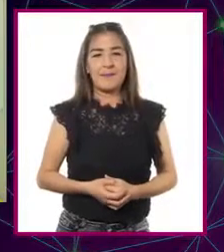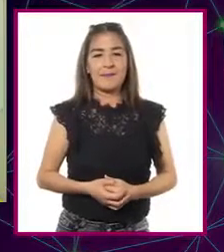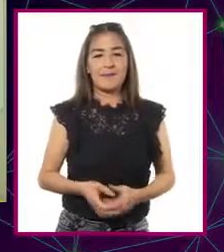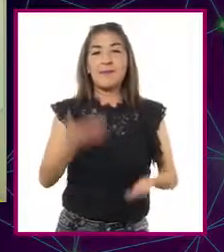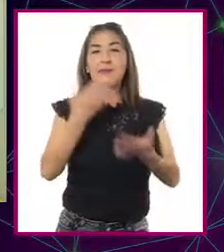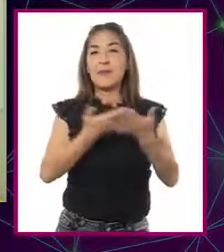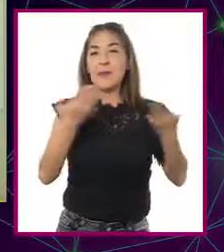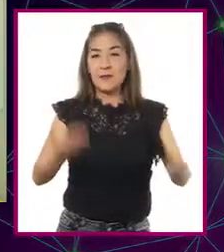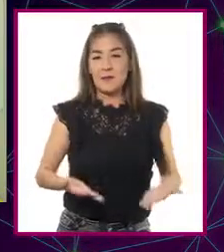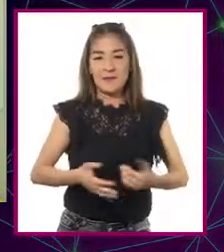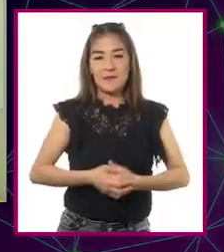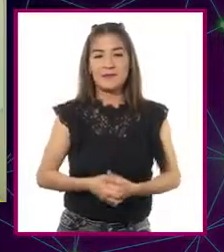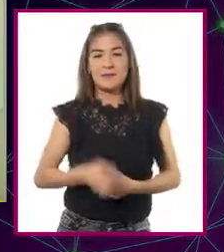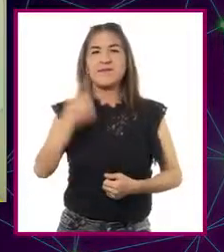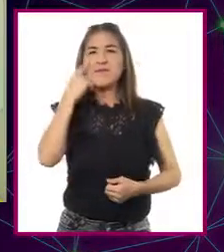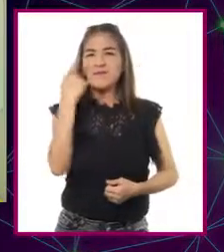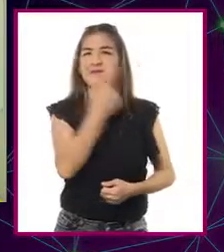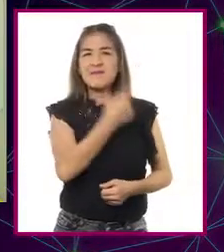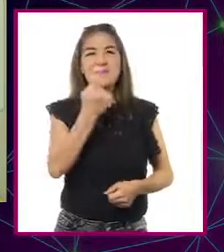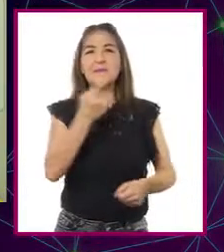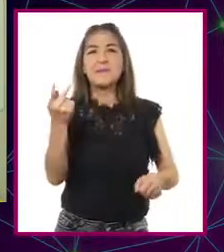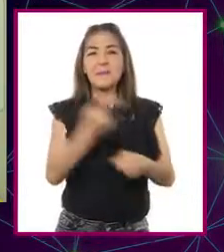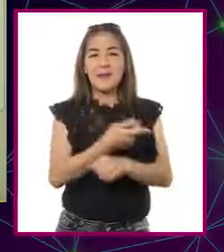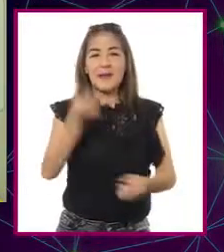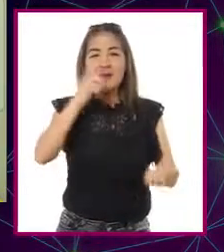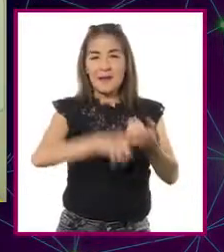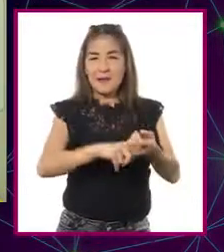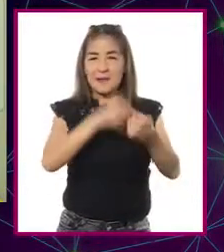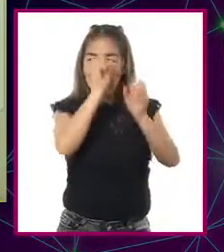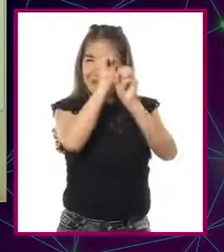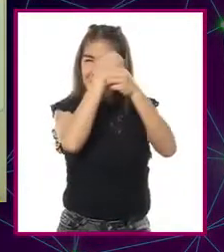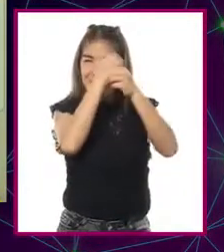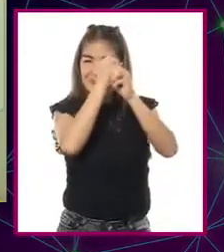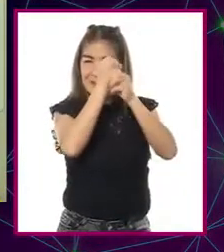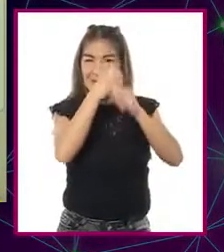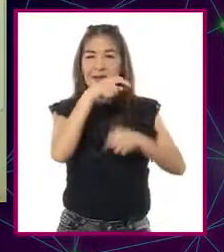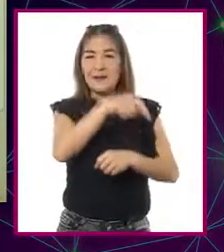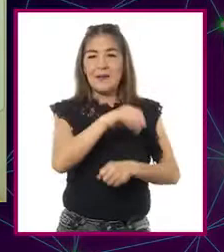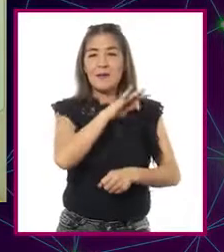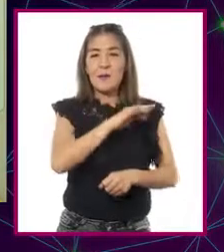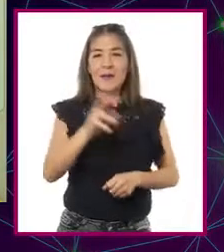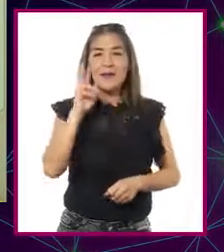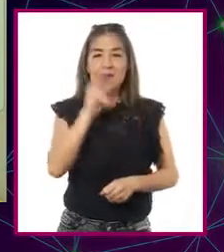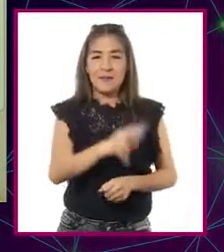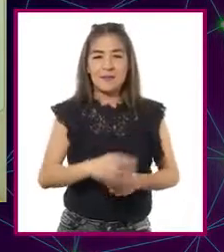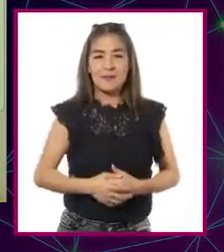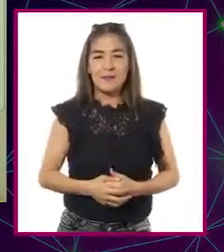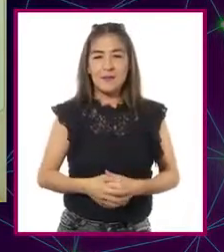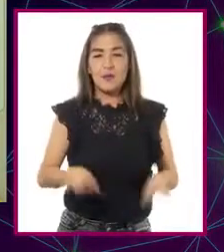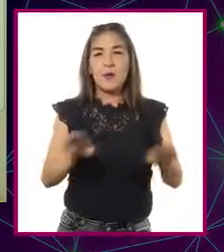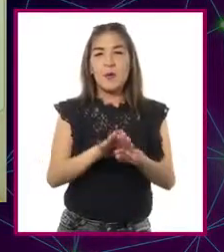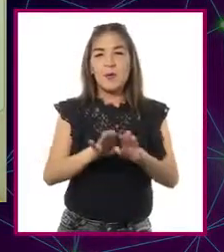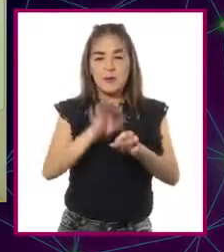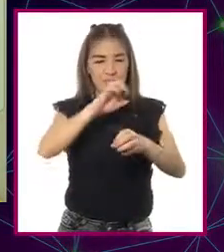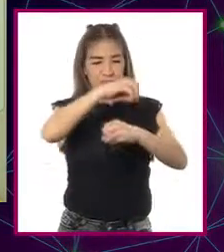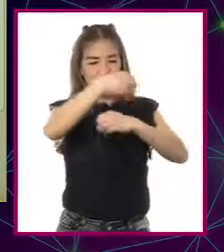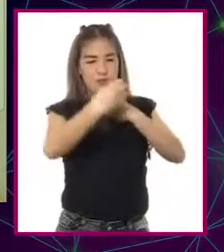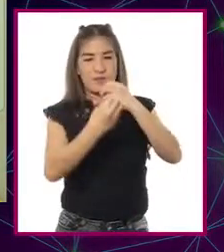Ahora vamos a ver qué sucede en la vista macroscópica, es decir, lo que sí podemos observar, y la vista molecular.